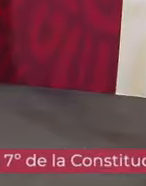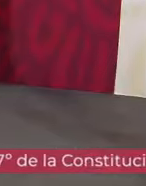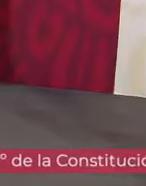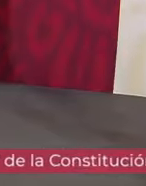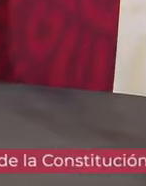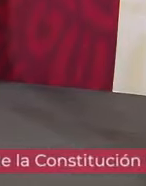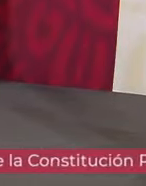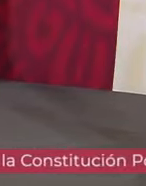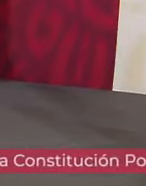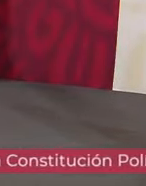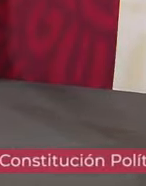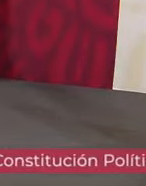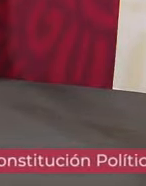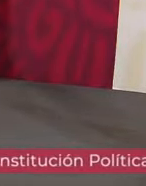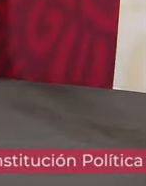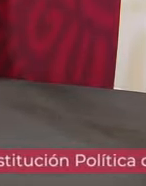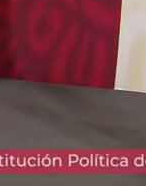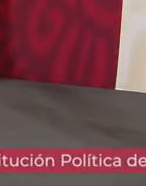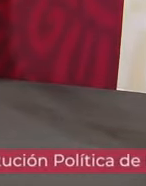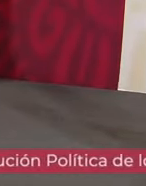Porque